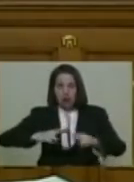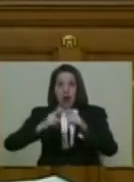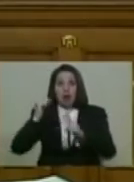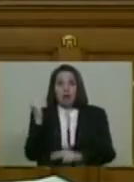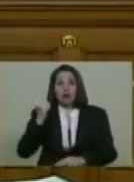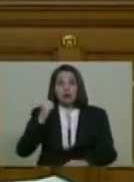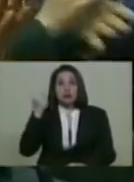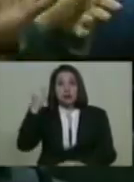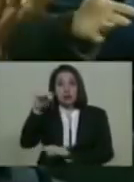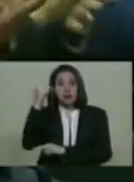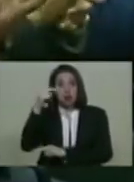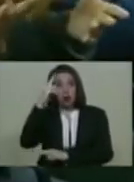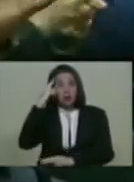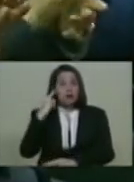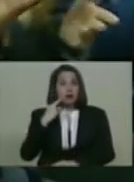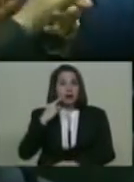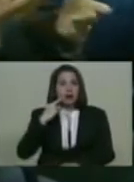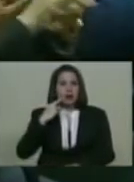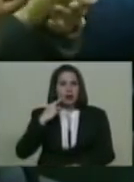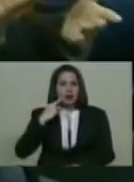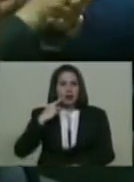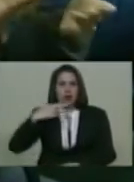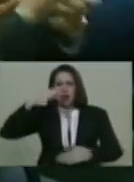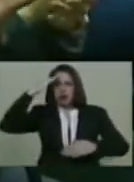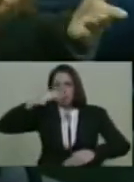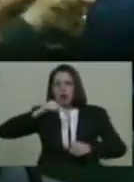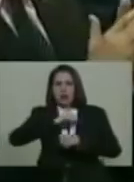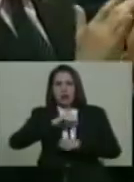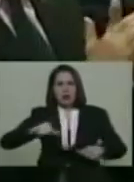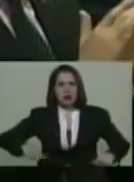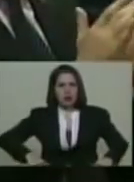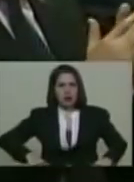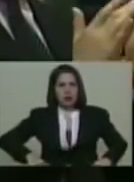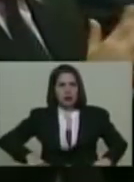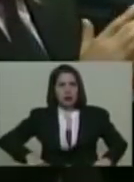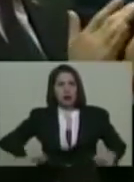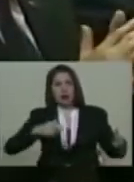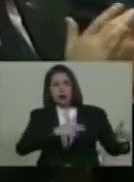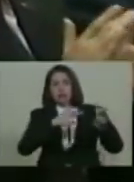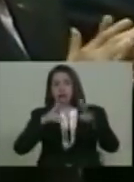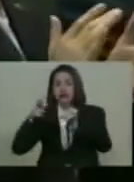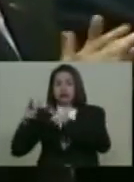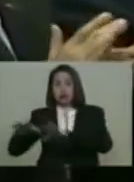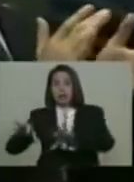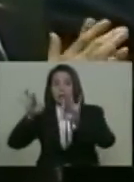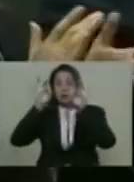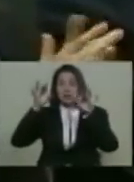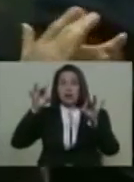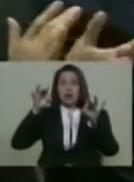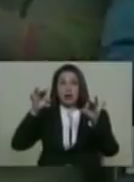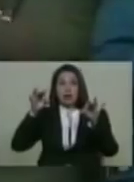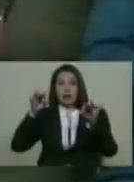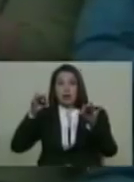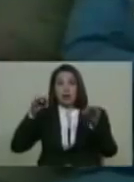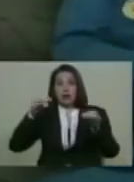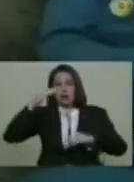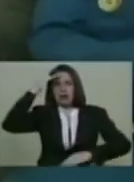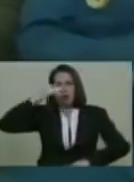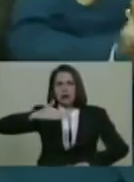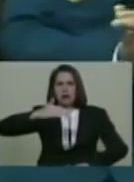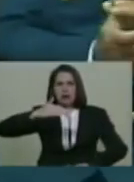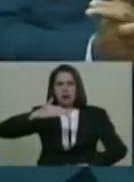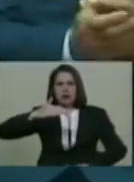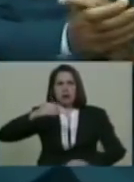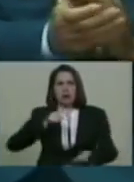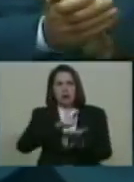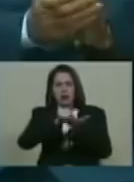bolivariana a la guardia nacional bolivariana a los comandos de fuerzas especiales de la armada del ejército y